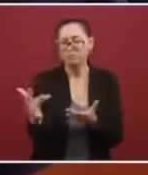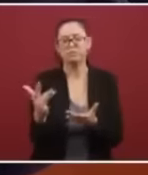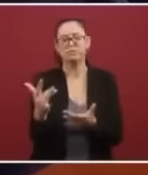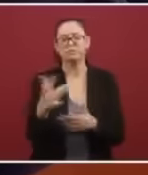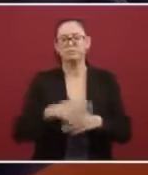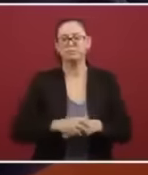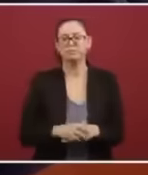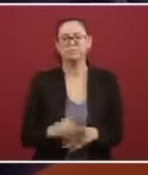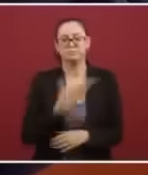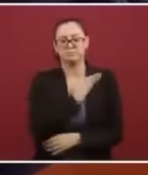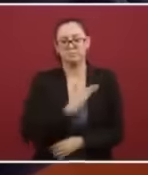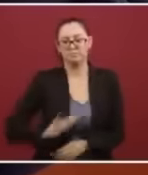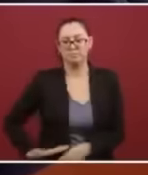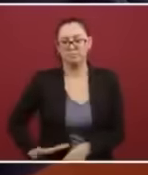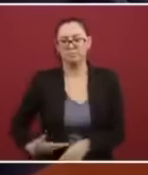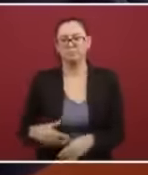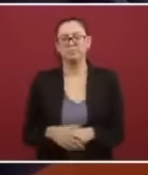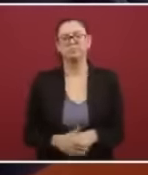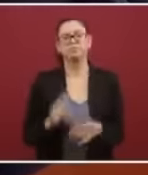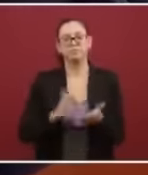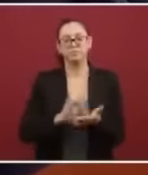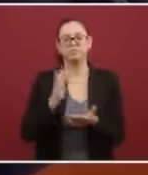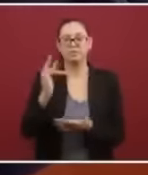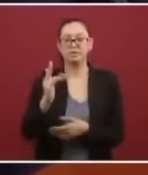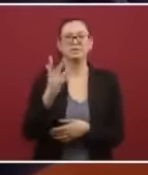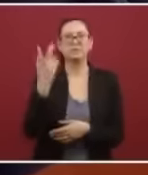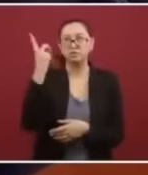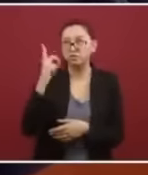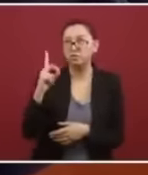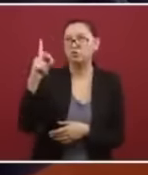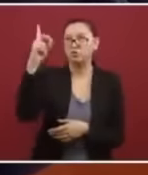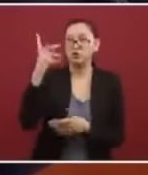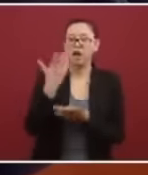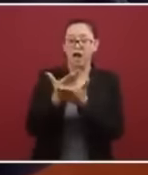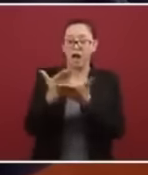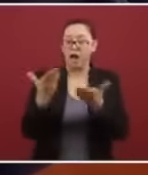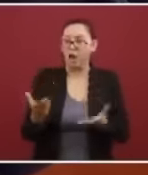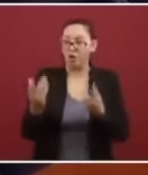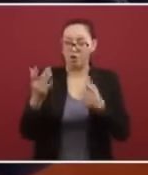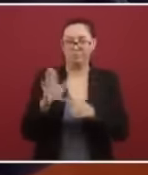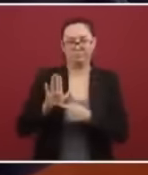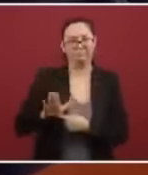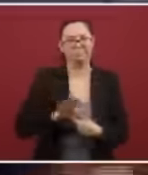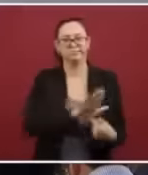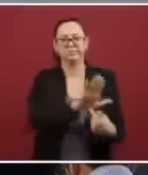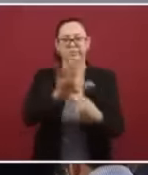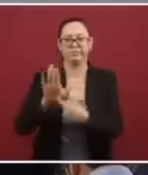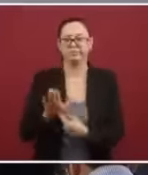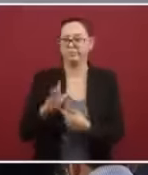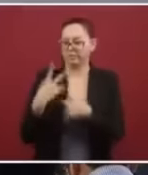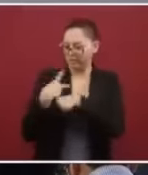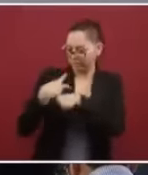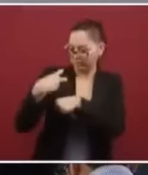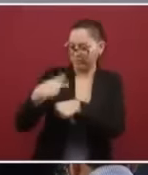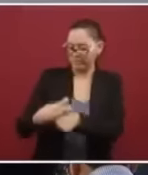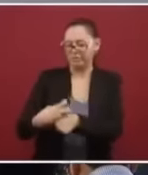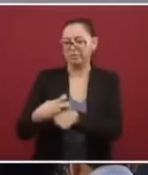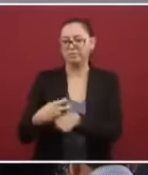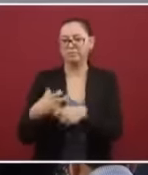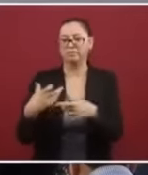nuestro presidente, gracias a Dios que nos tengan aquí presente y que nos haya considerado